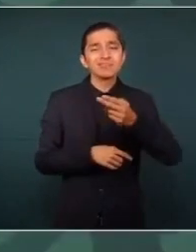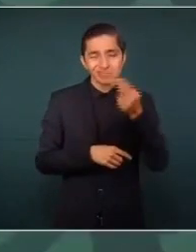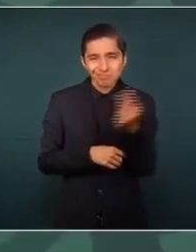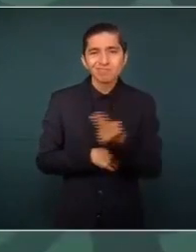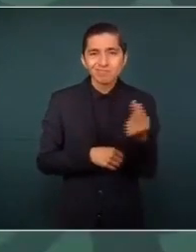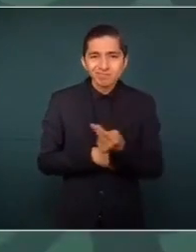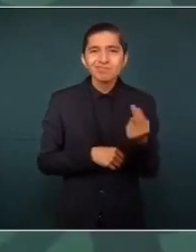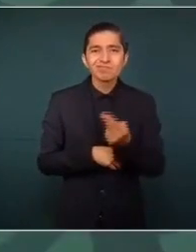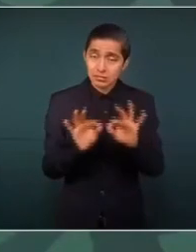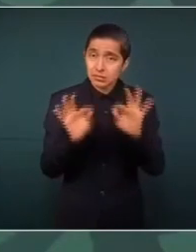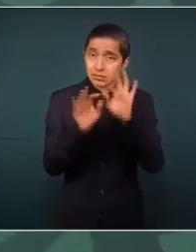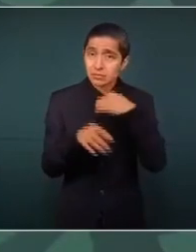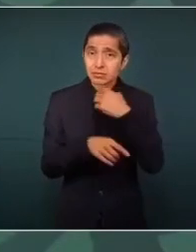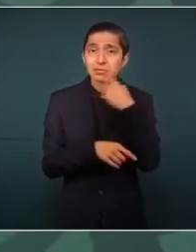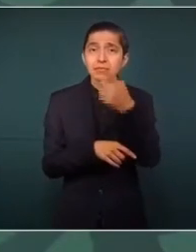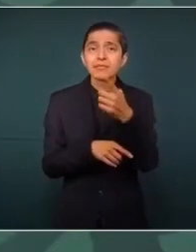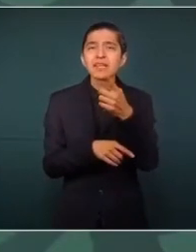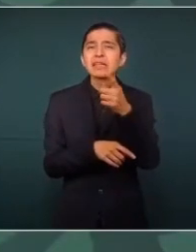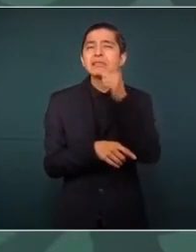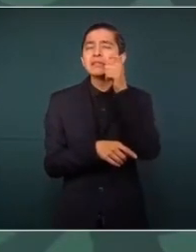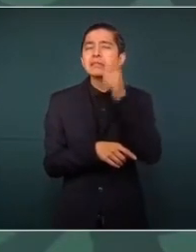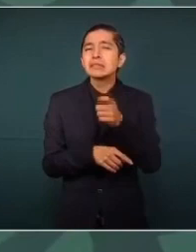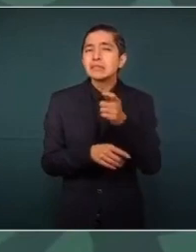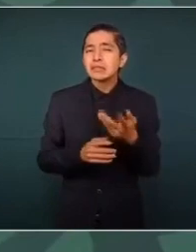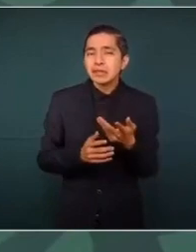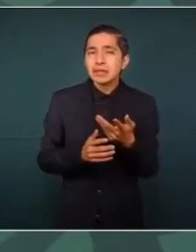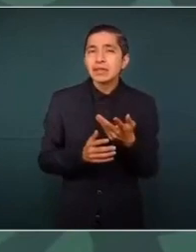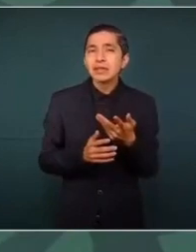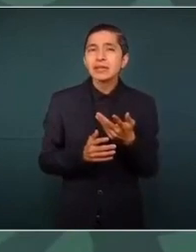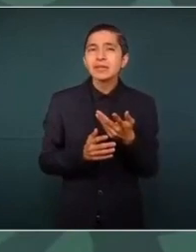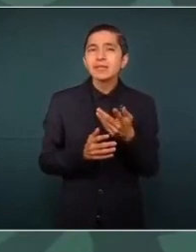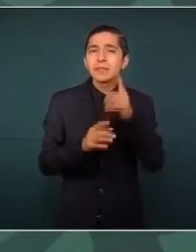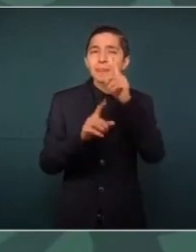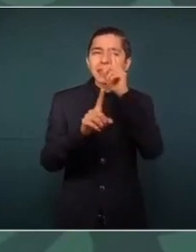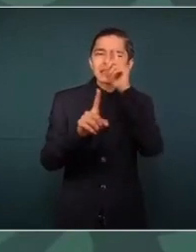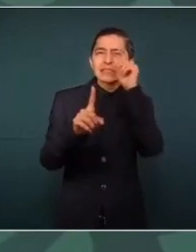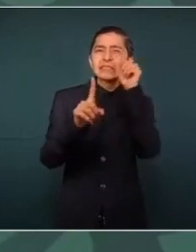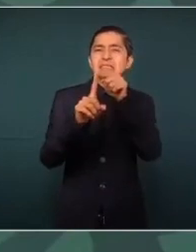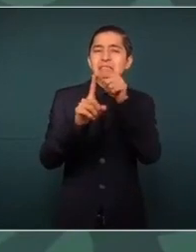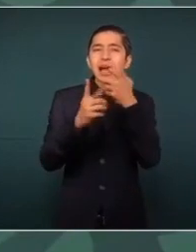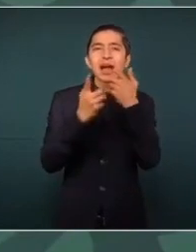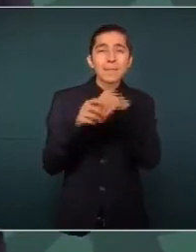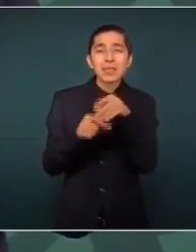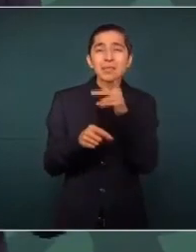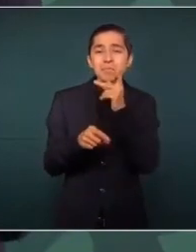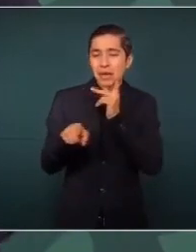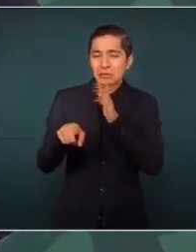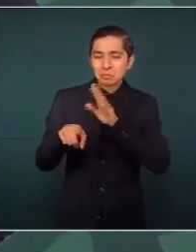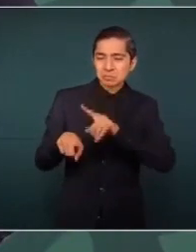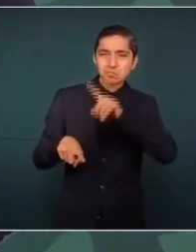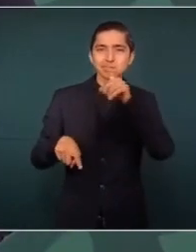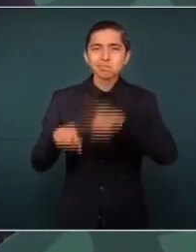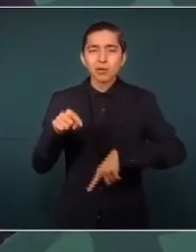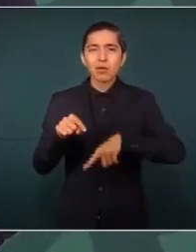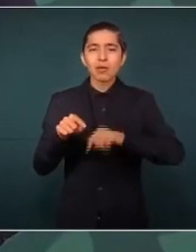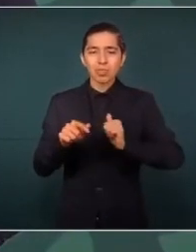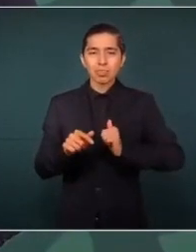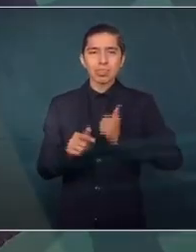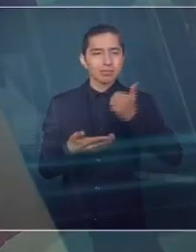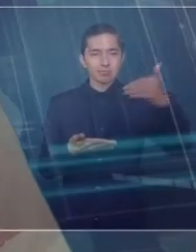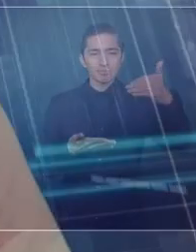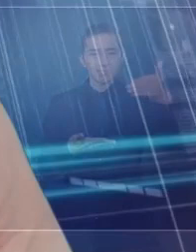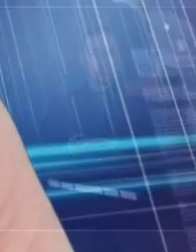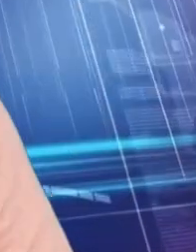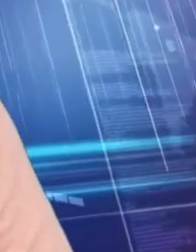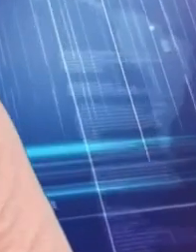necesario subrayarlo, el propósito era privatizar por completo el sector energético